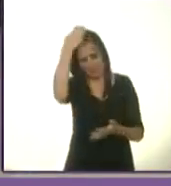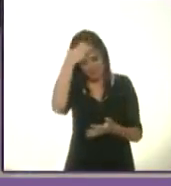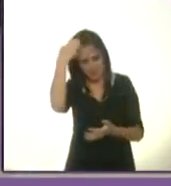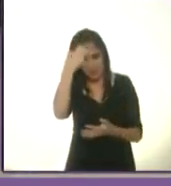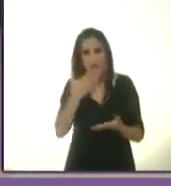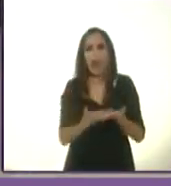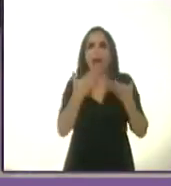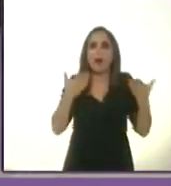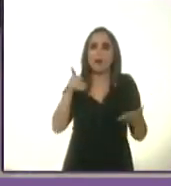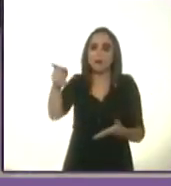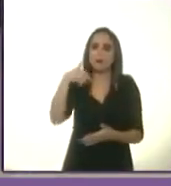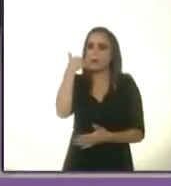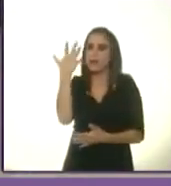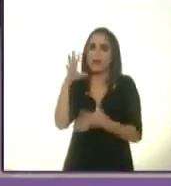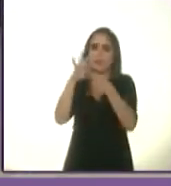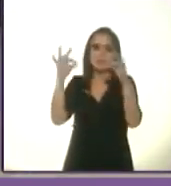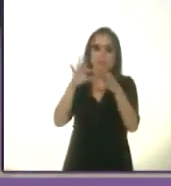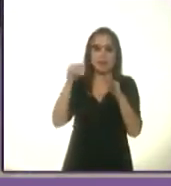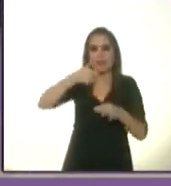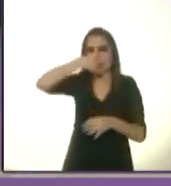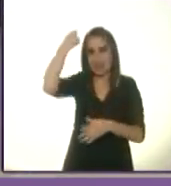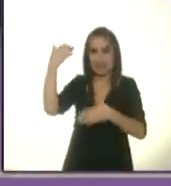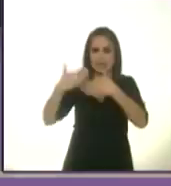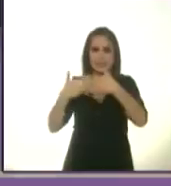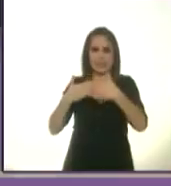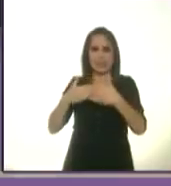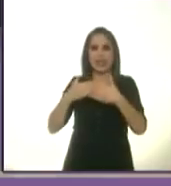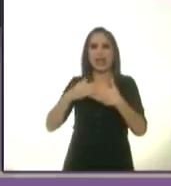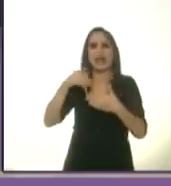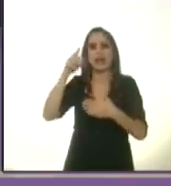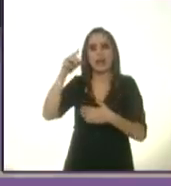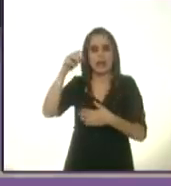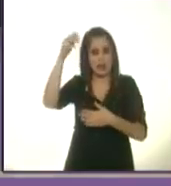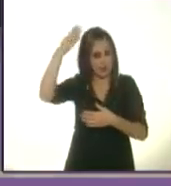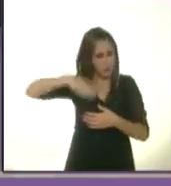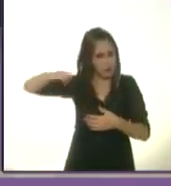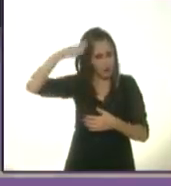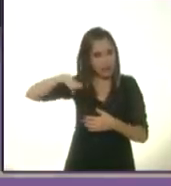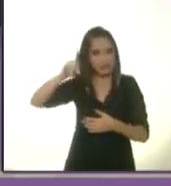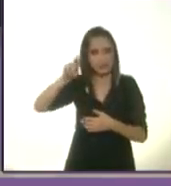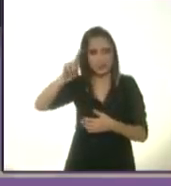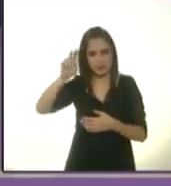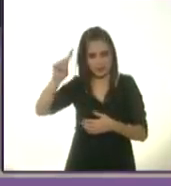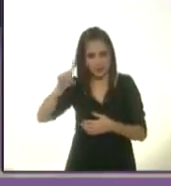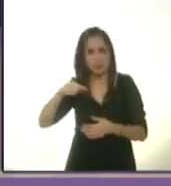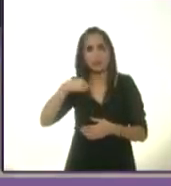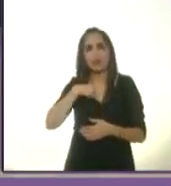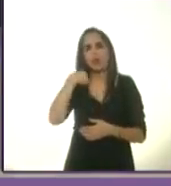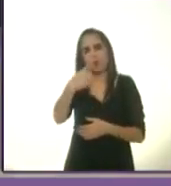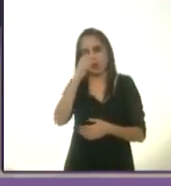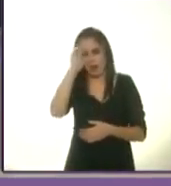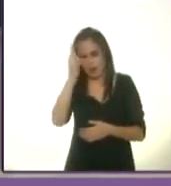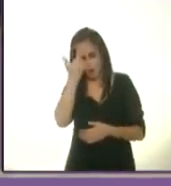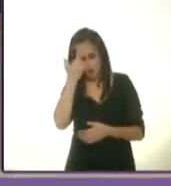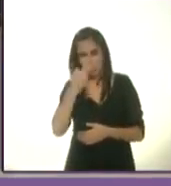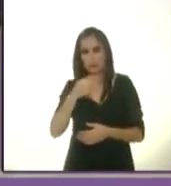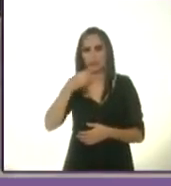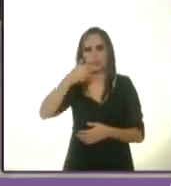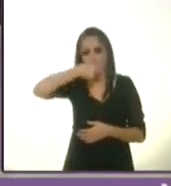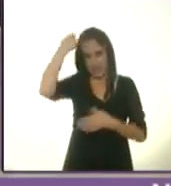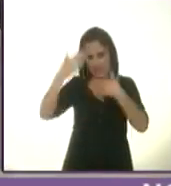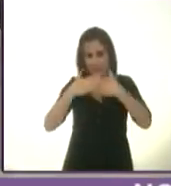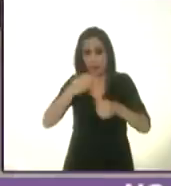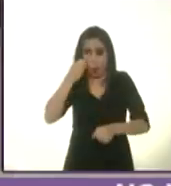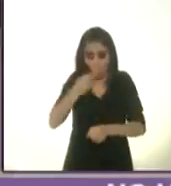el uso de la voz la candidata por la ciudad de méxico al frente alejandra barrales nada más le recuerdo a los candidatos que en este bloque